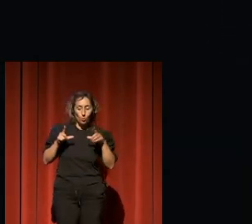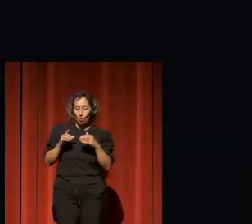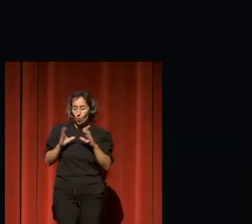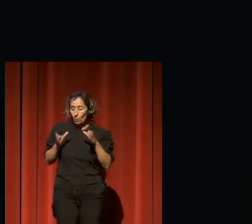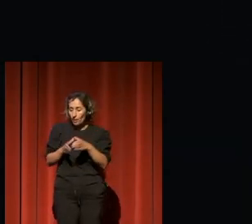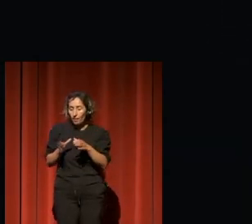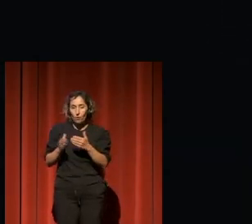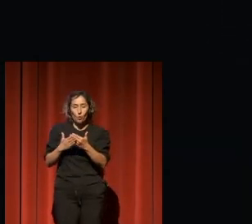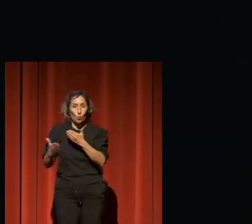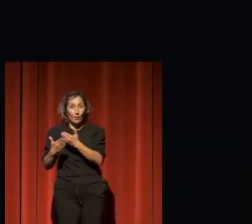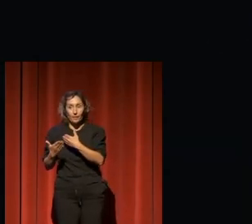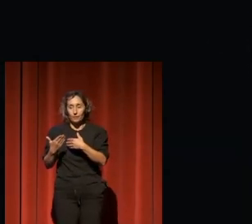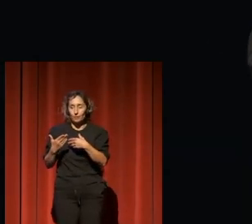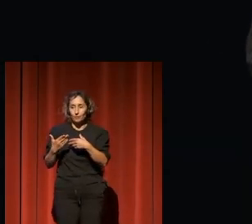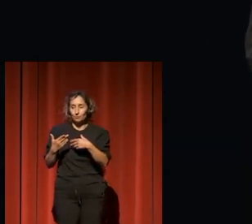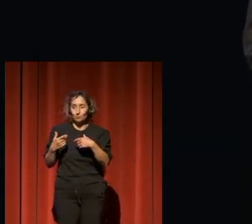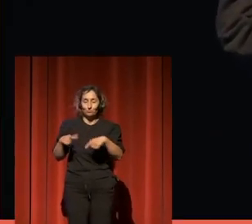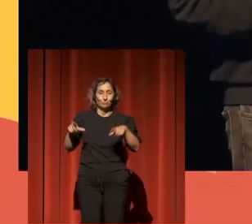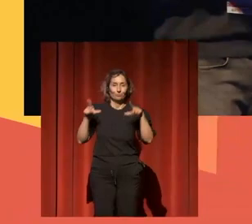comunitario